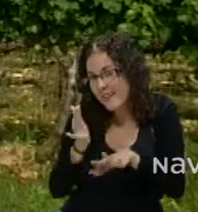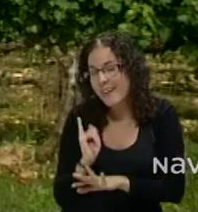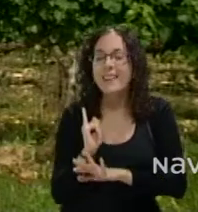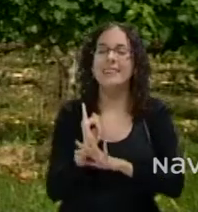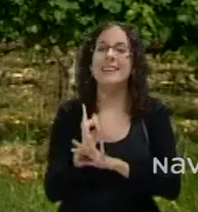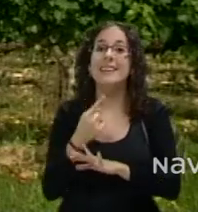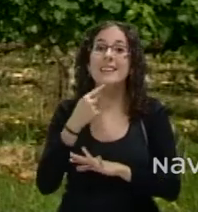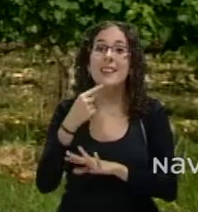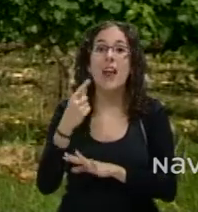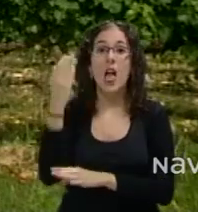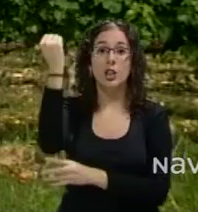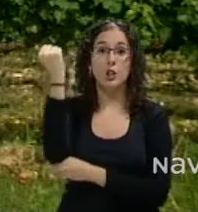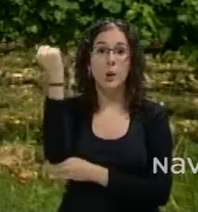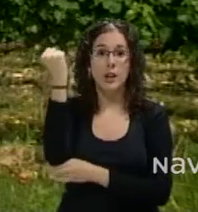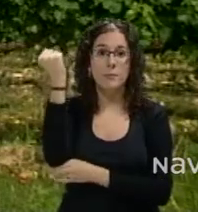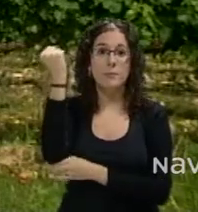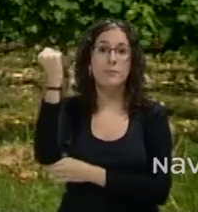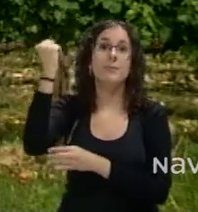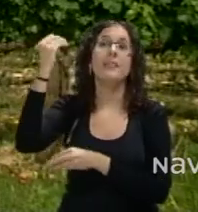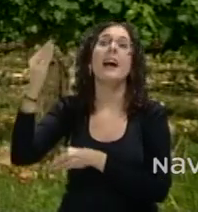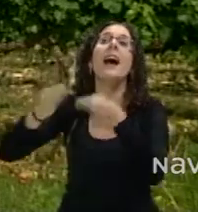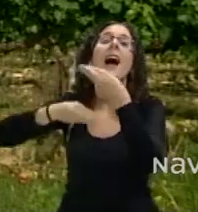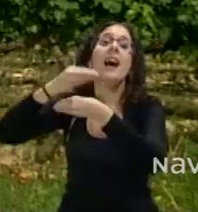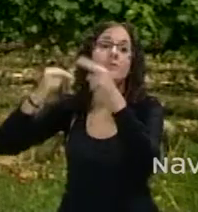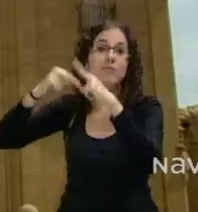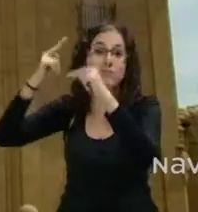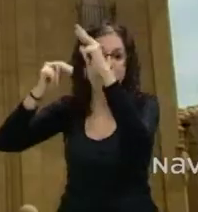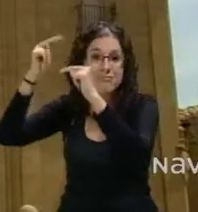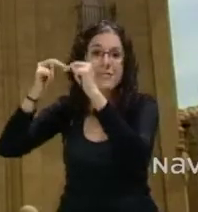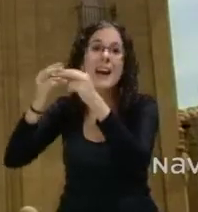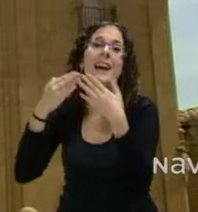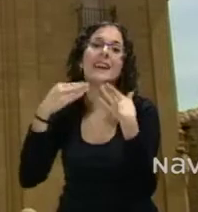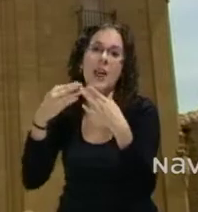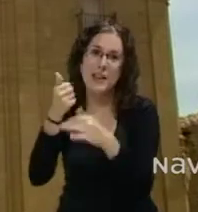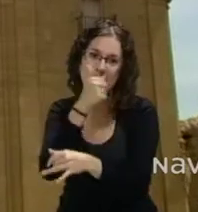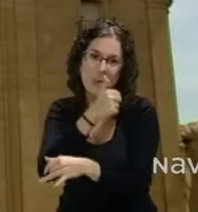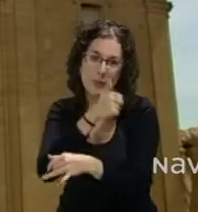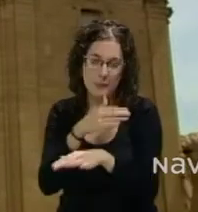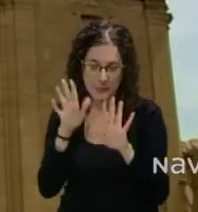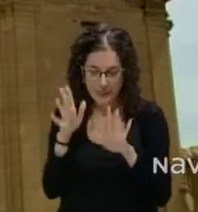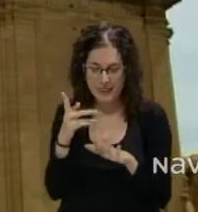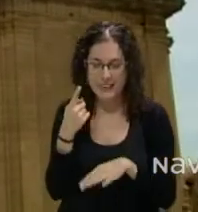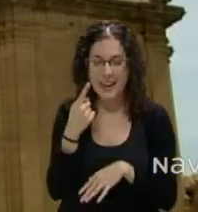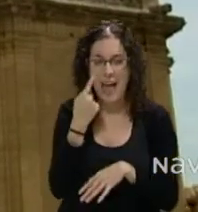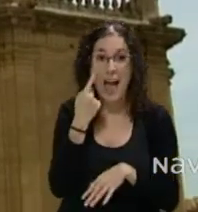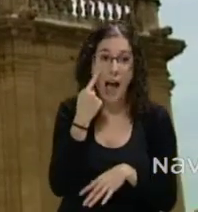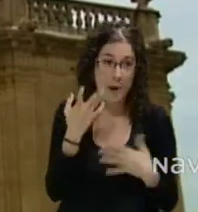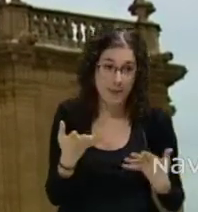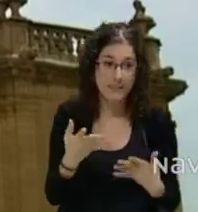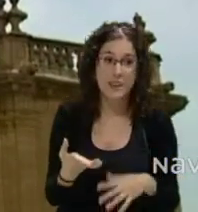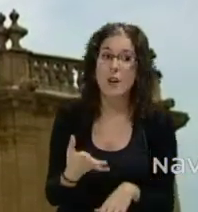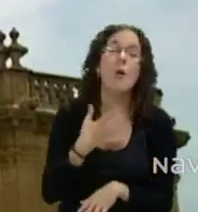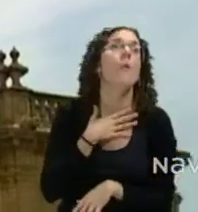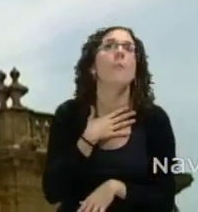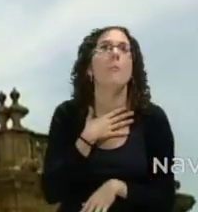que la torre está hecha con vino. Bueno, tengo que aclarar unas cositas. Es posible que físicamente se hiciera con